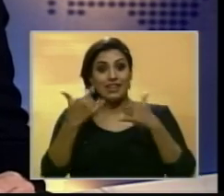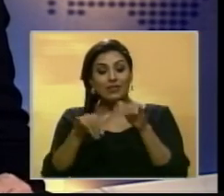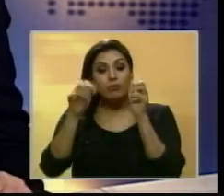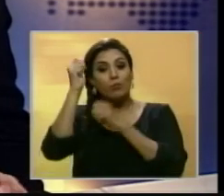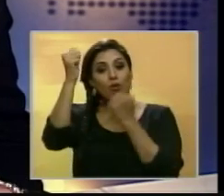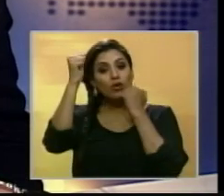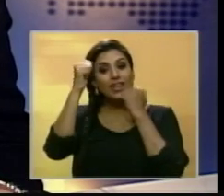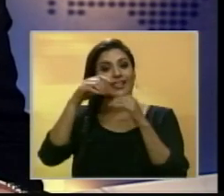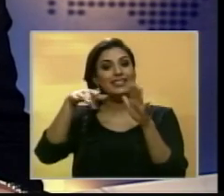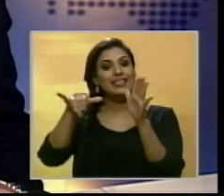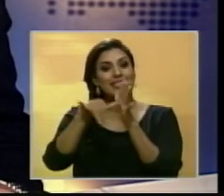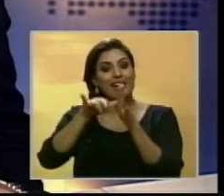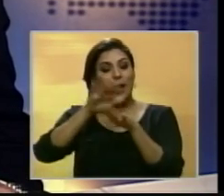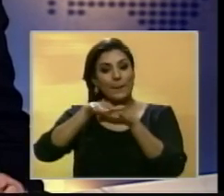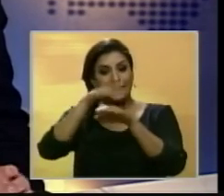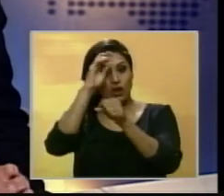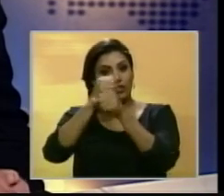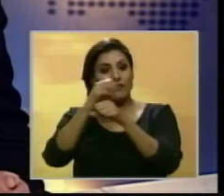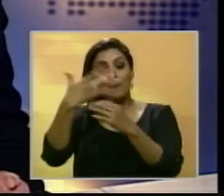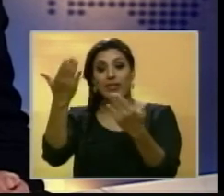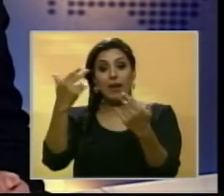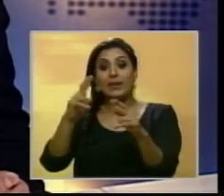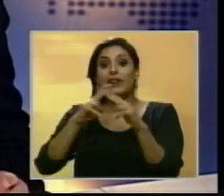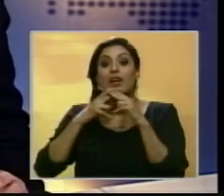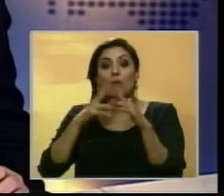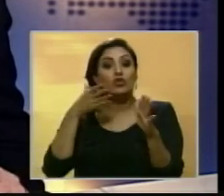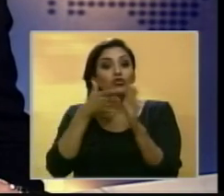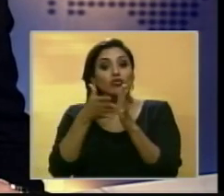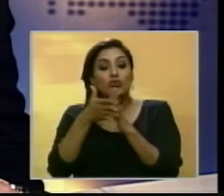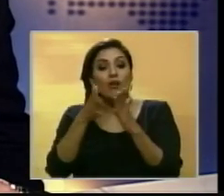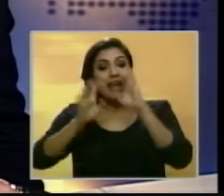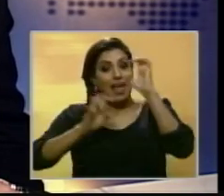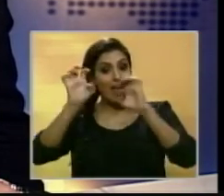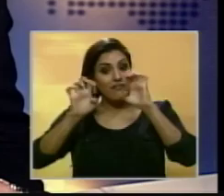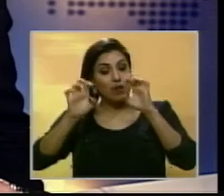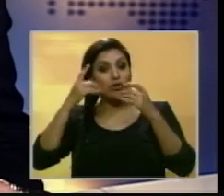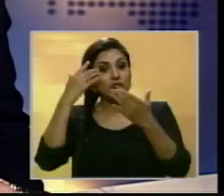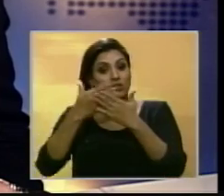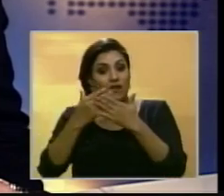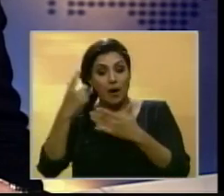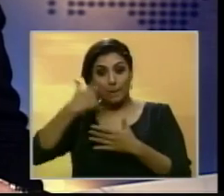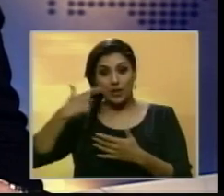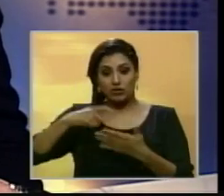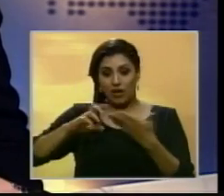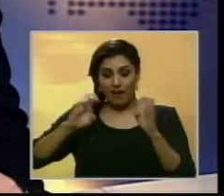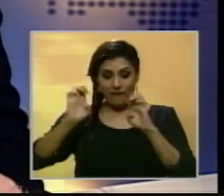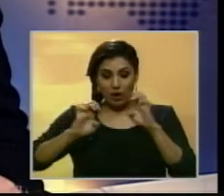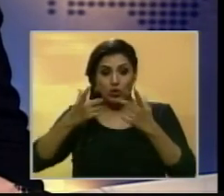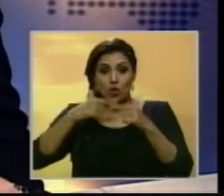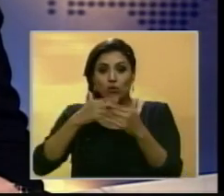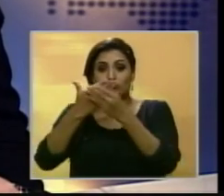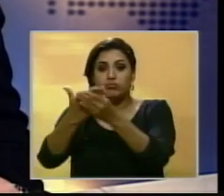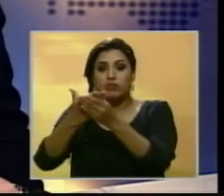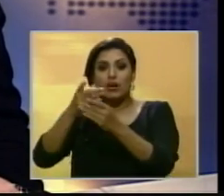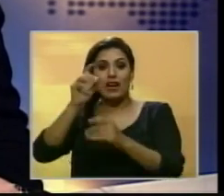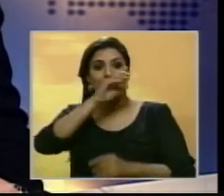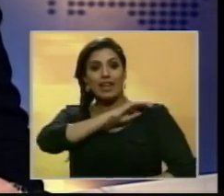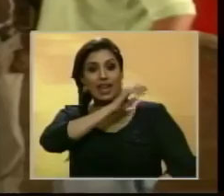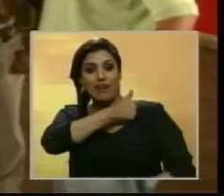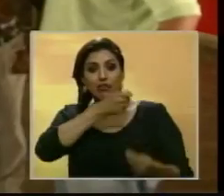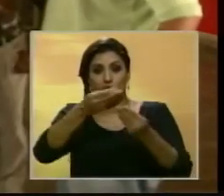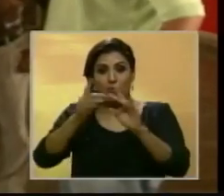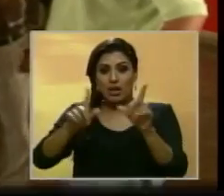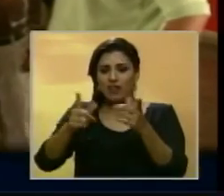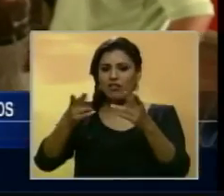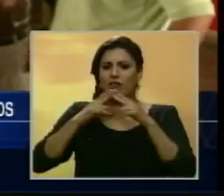la sede del Ministerio del Trabajo para solicitar respuesta sobre la evaluación y desempeño de los trabajadores introducida por el patrono.